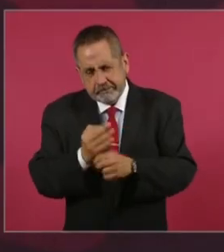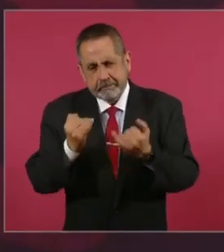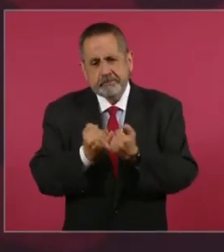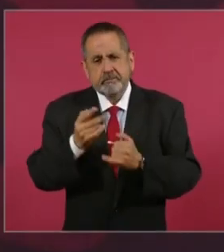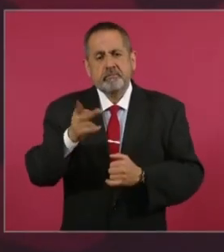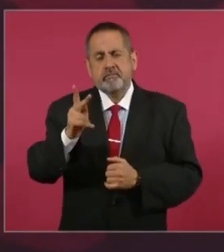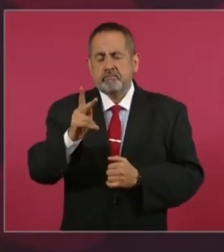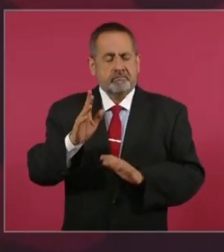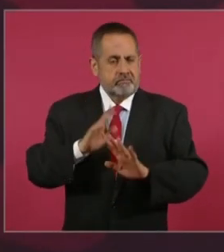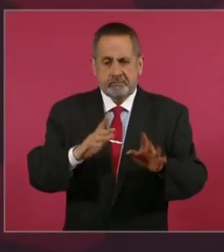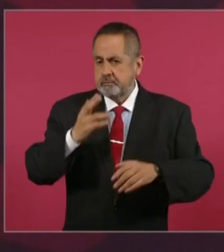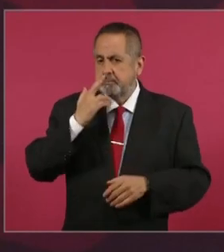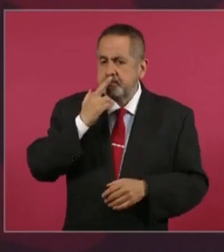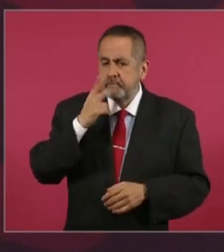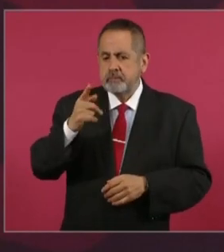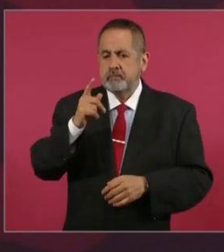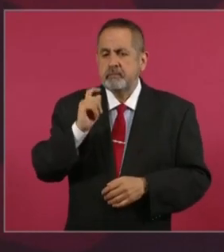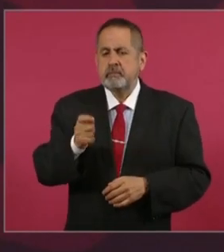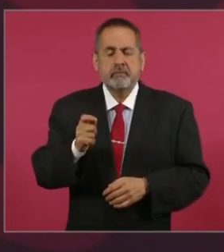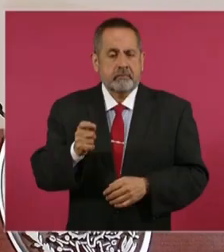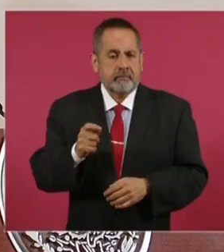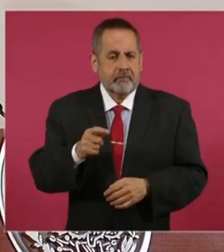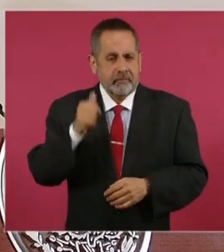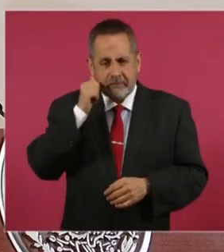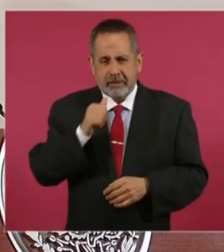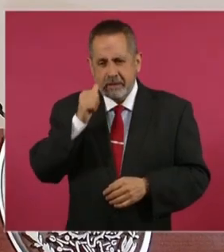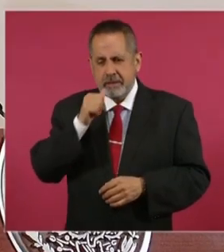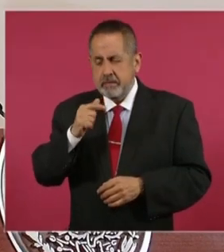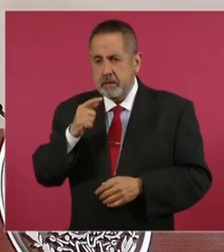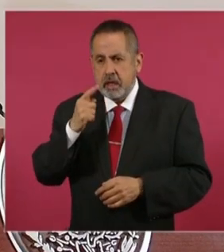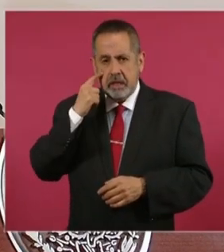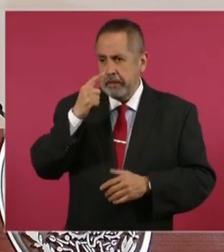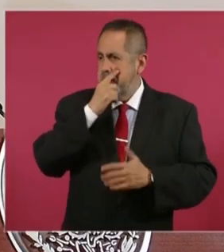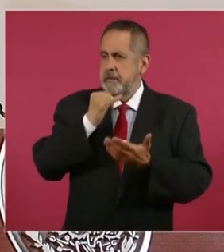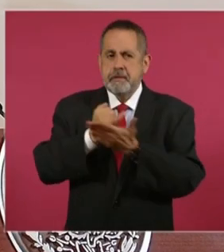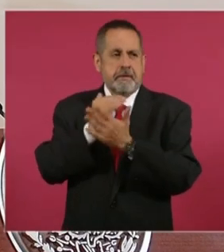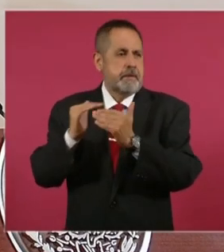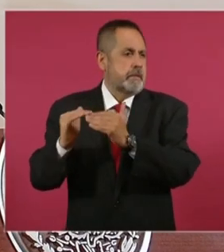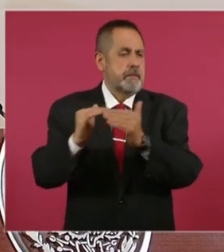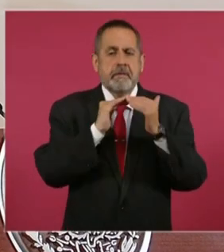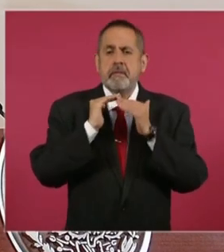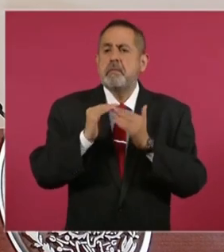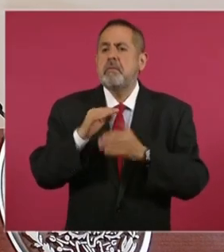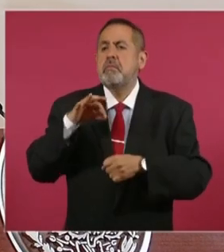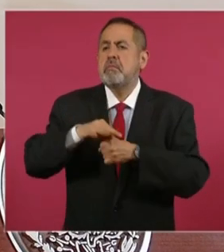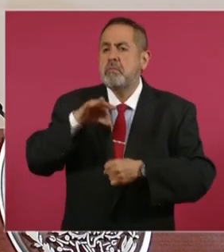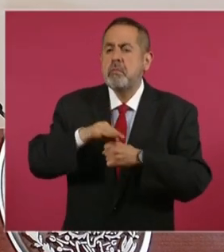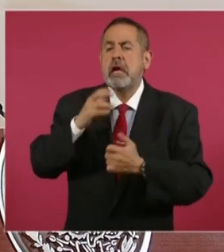pero lo mejor siempre es la democracia, es el mejor método